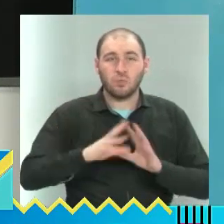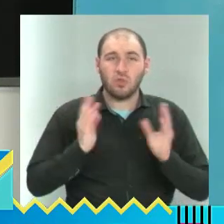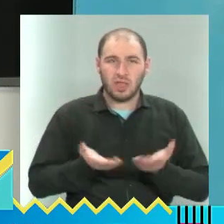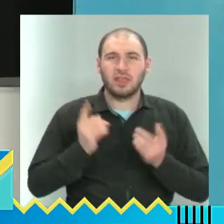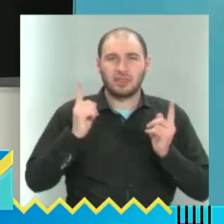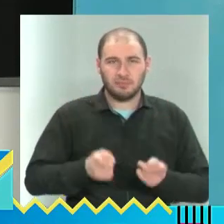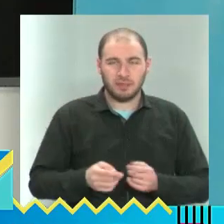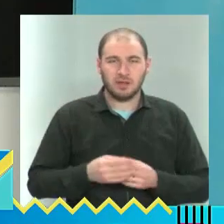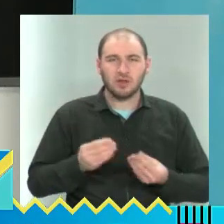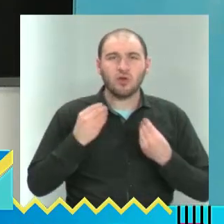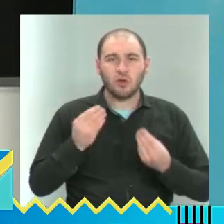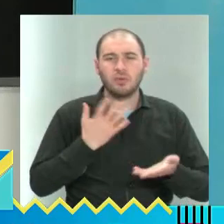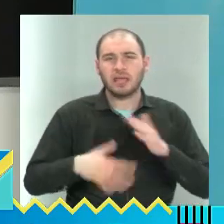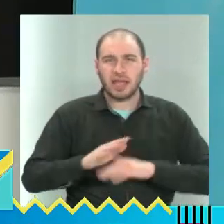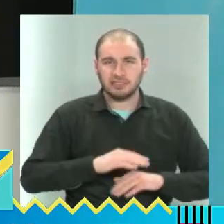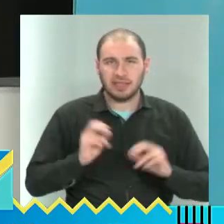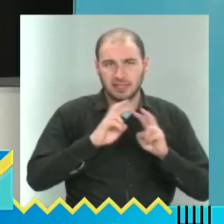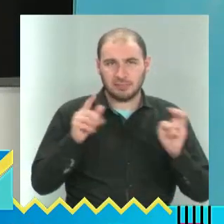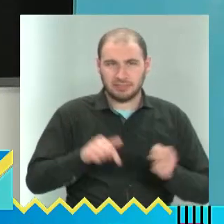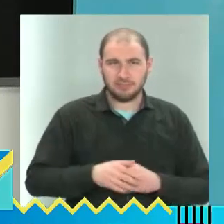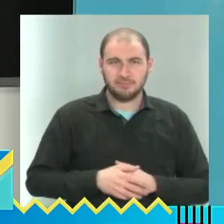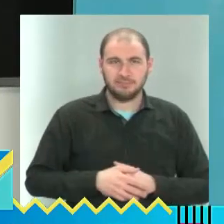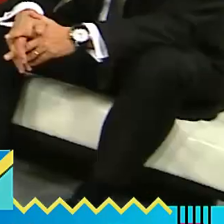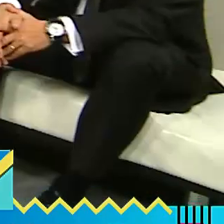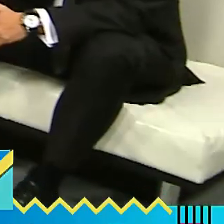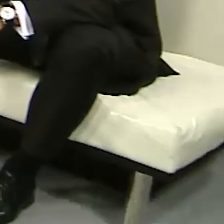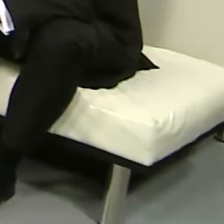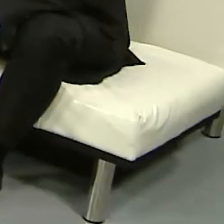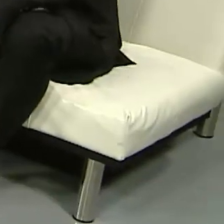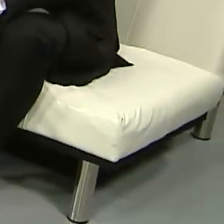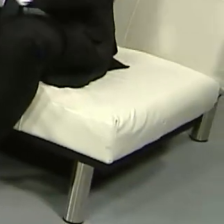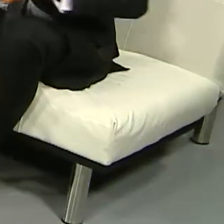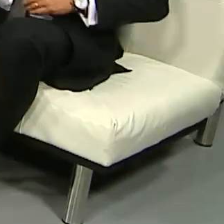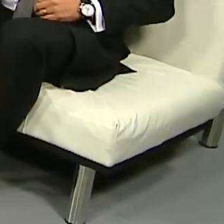también se presenta. Cómo se está actuando con respecto a esto. Ya venimos.